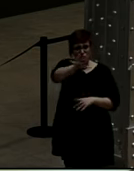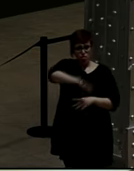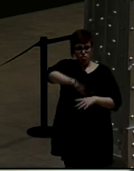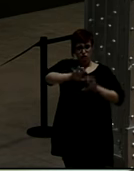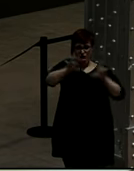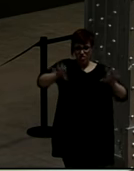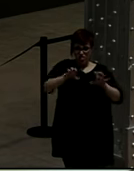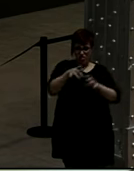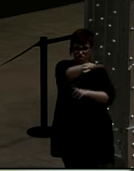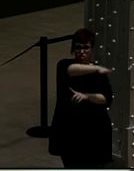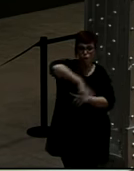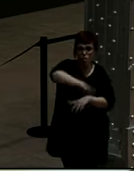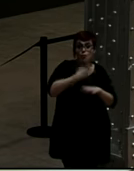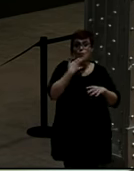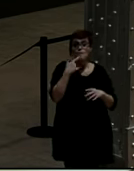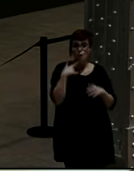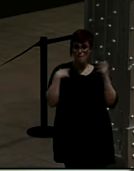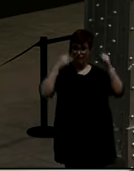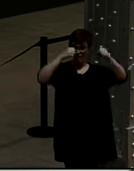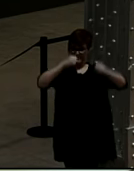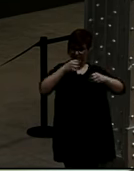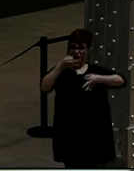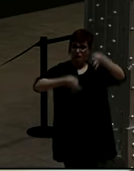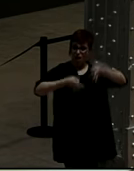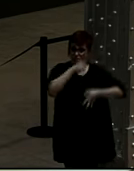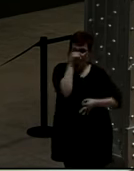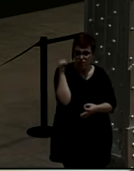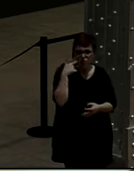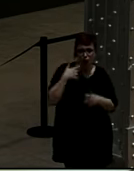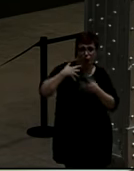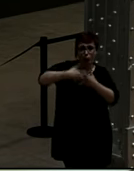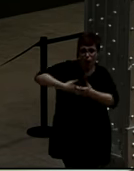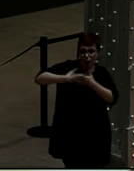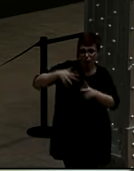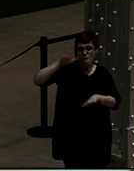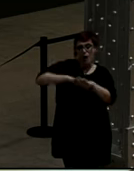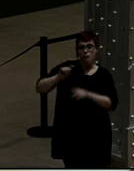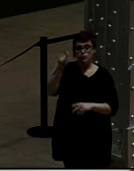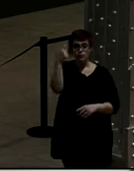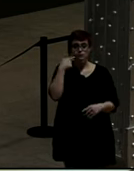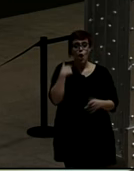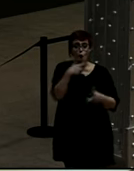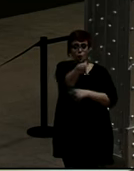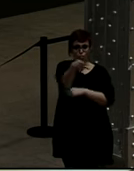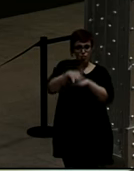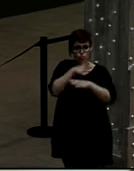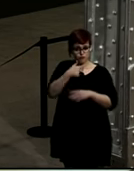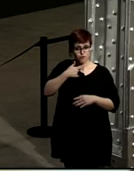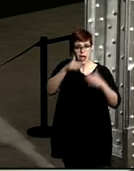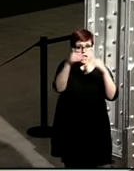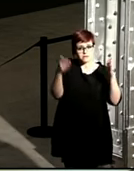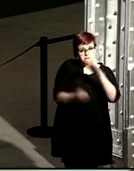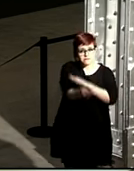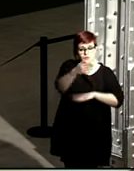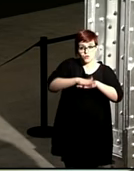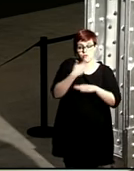hasta que conseguí los juzgados de Plaza de Castilla de Madrid, pues no paré, la película está rodada en mi casa, donde yo nací, donde viví